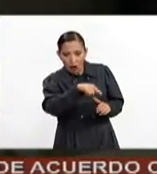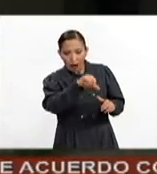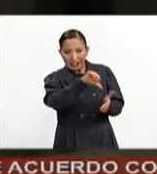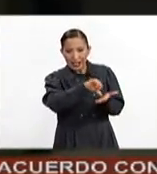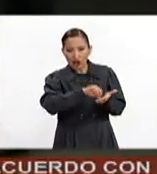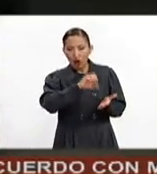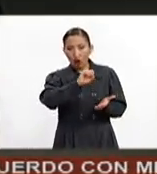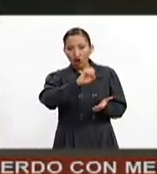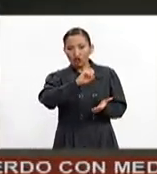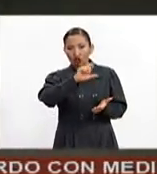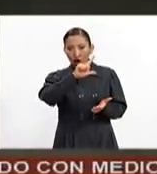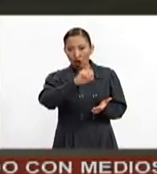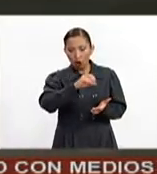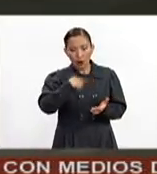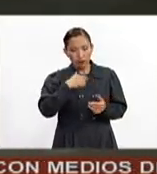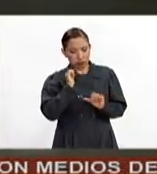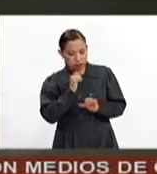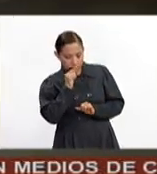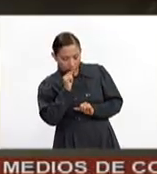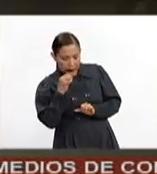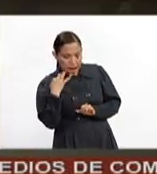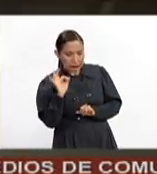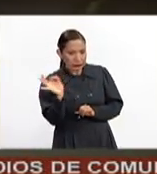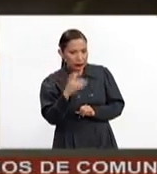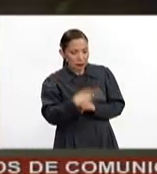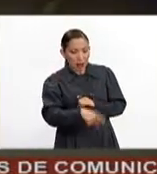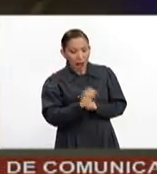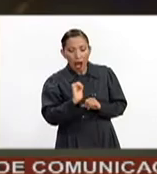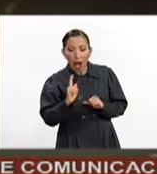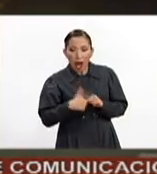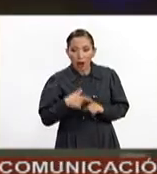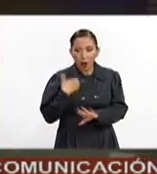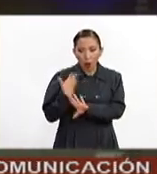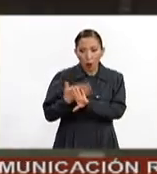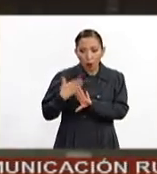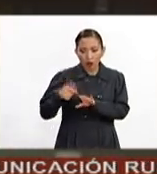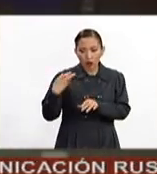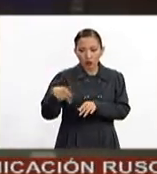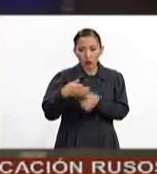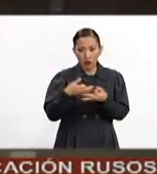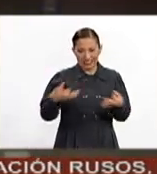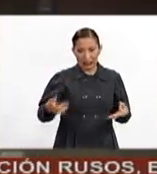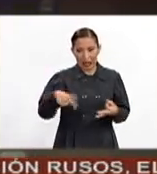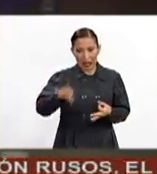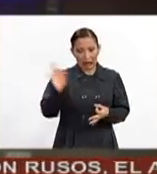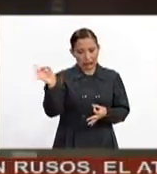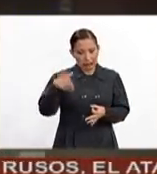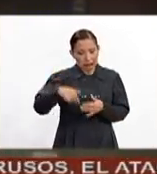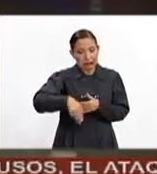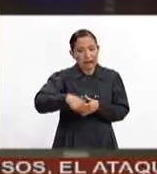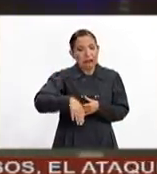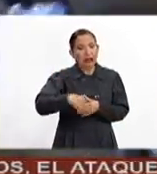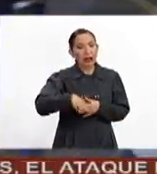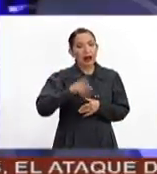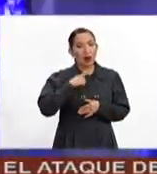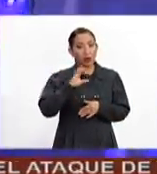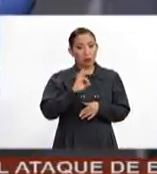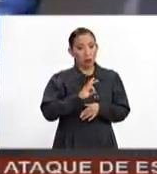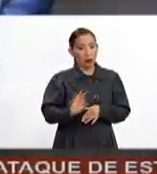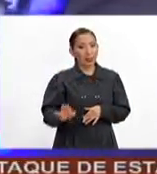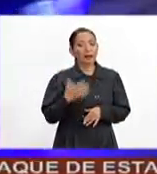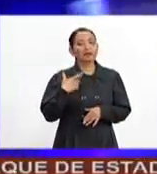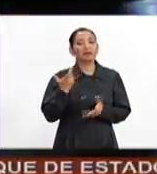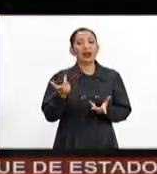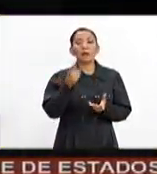Oslo. Con ello, para las autoridades, el riesgo de que ocurra un atentado en su territorio es probable en lugar de posible.